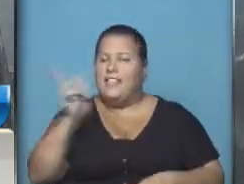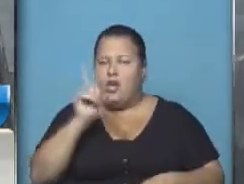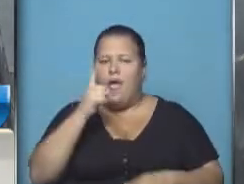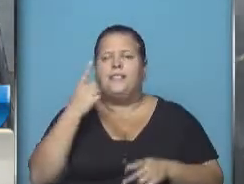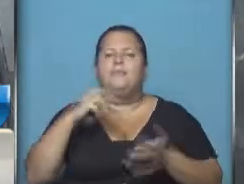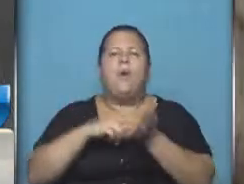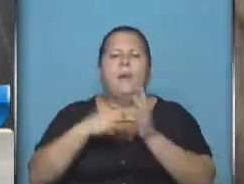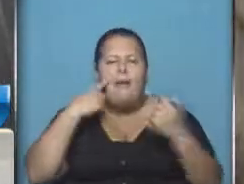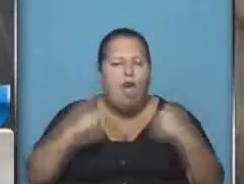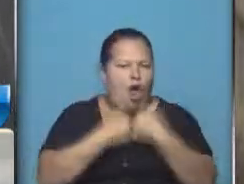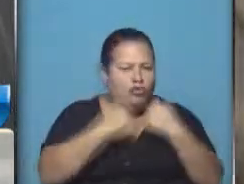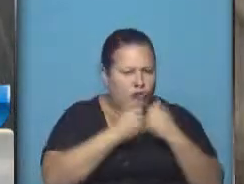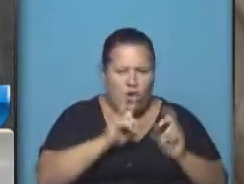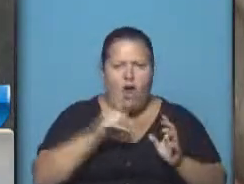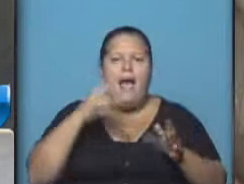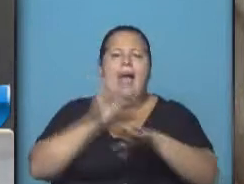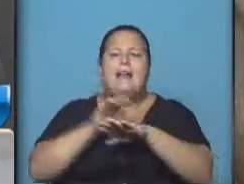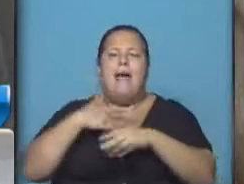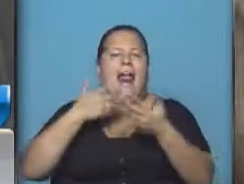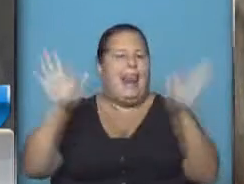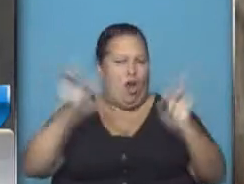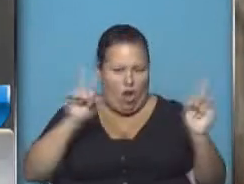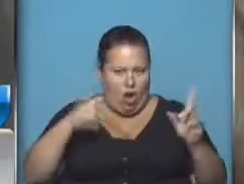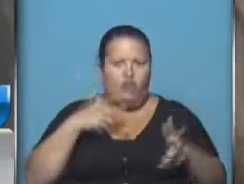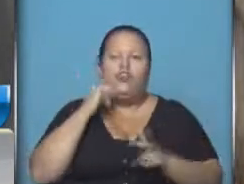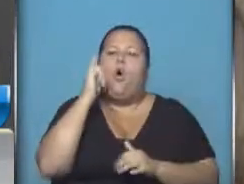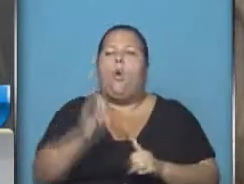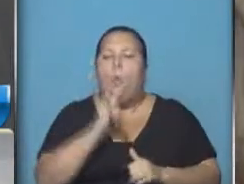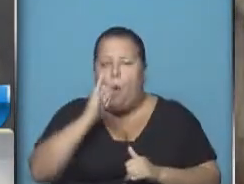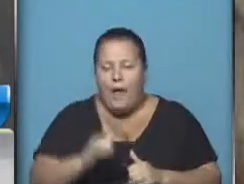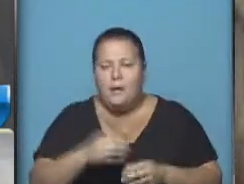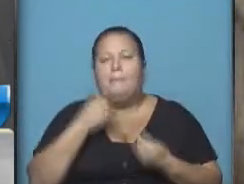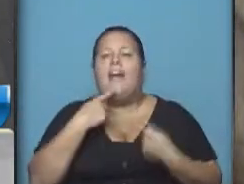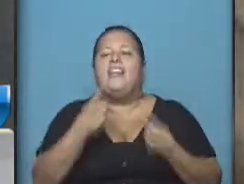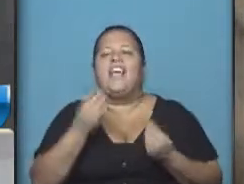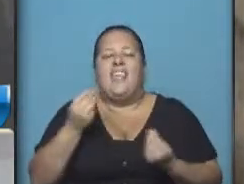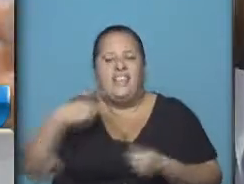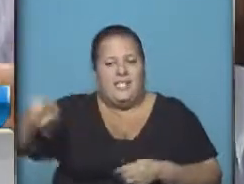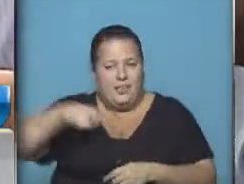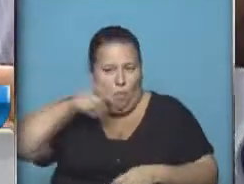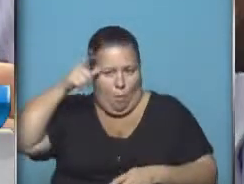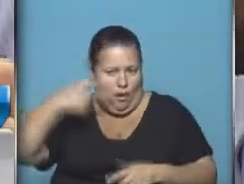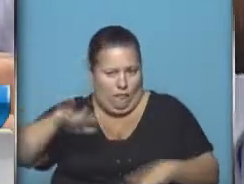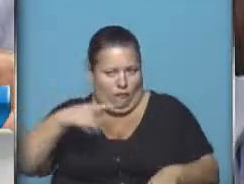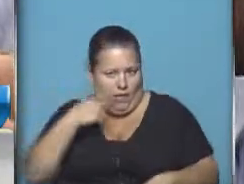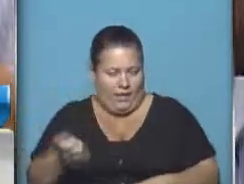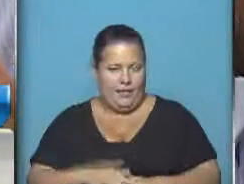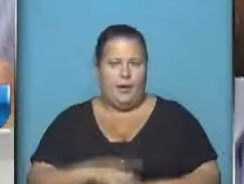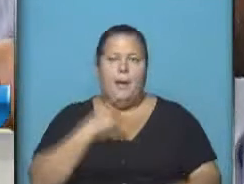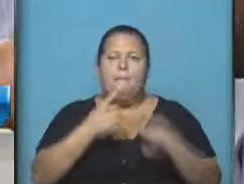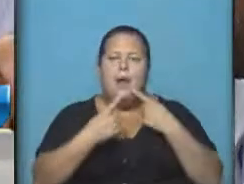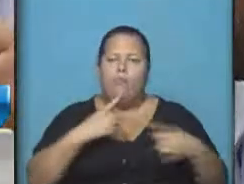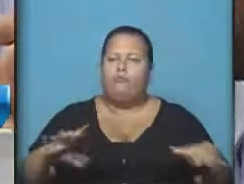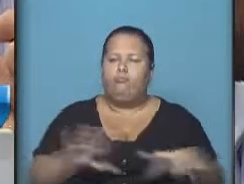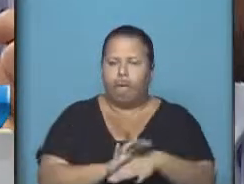control, eso fue lo que dije. No estoy eximiendo de ninguna responsabilidad, simplemente lo mencioné para decir qué dicen los especialistas del tema. Le hicieron preguntas muy